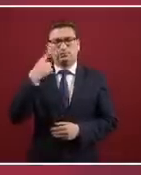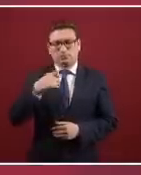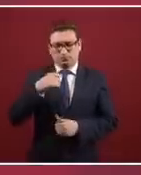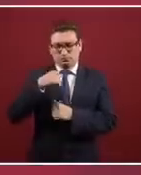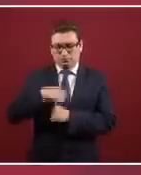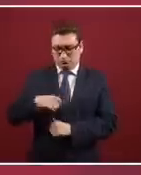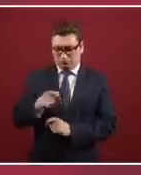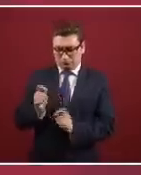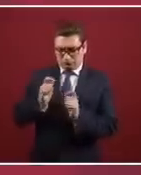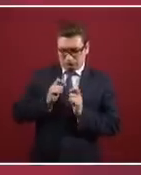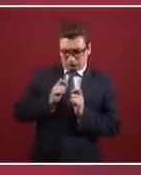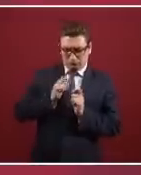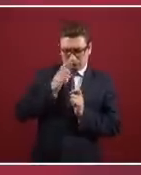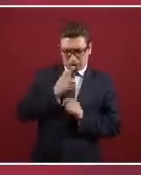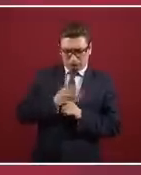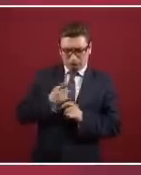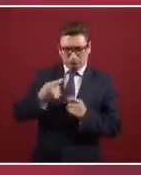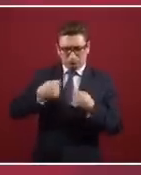dije aquí,